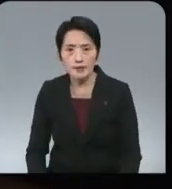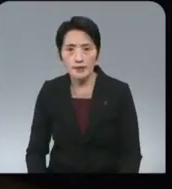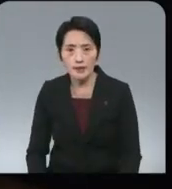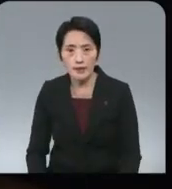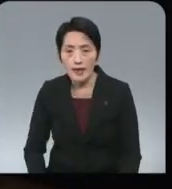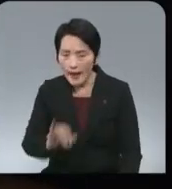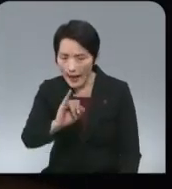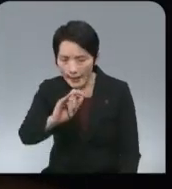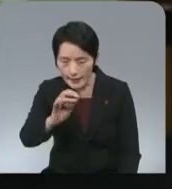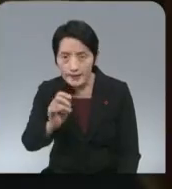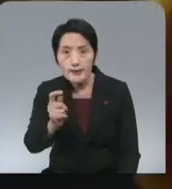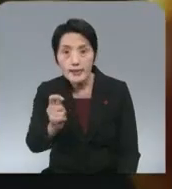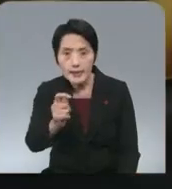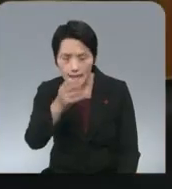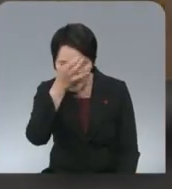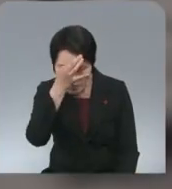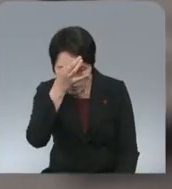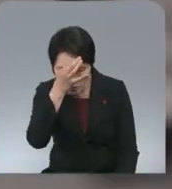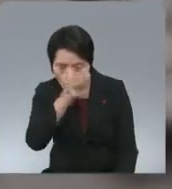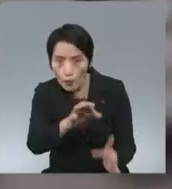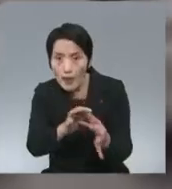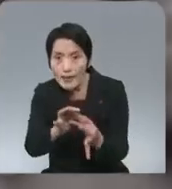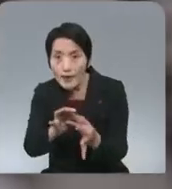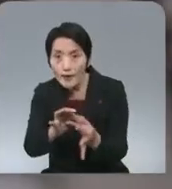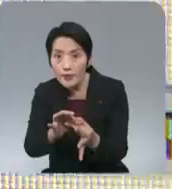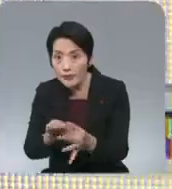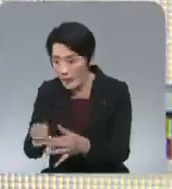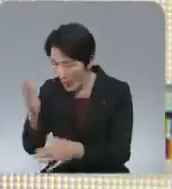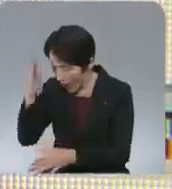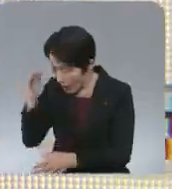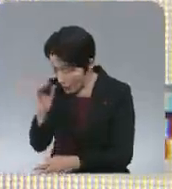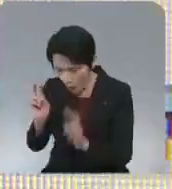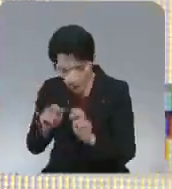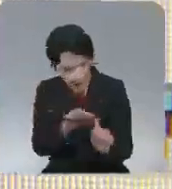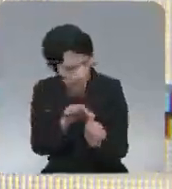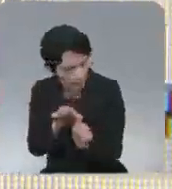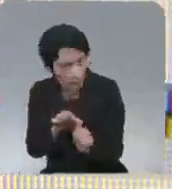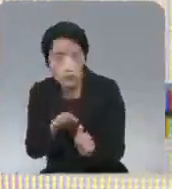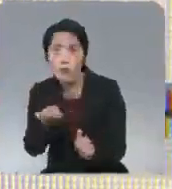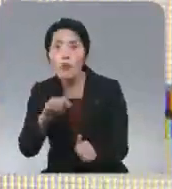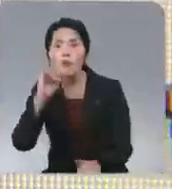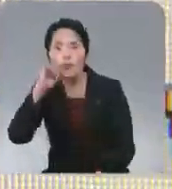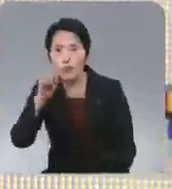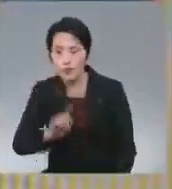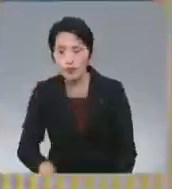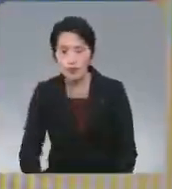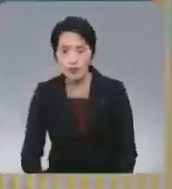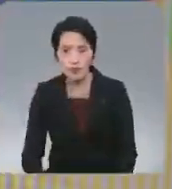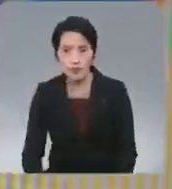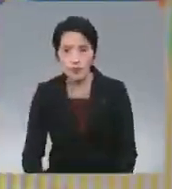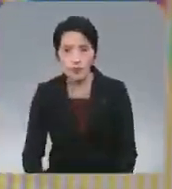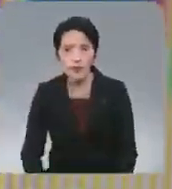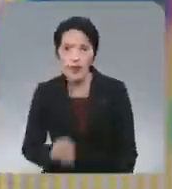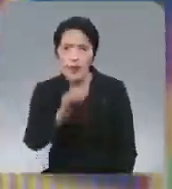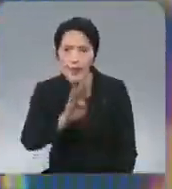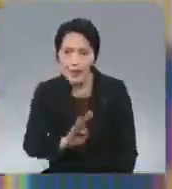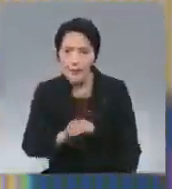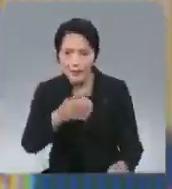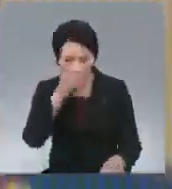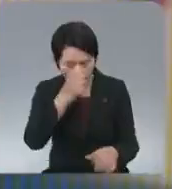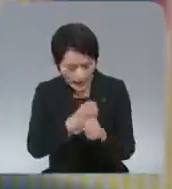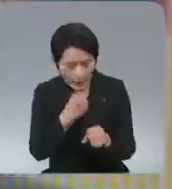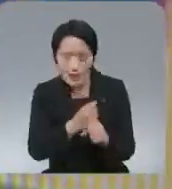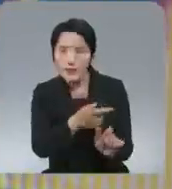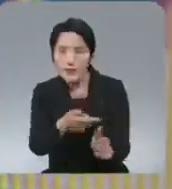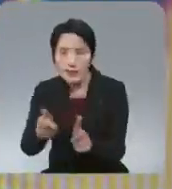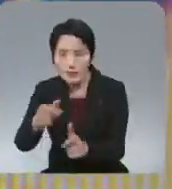según informan estas personas falsifican su carnet de identidad o presentan cuentas de extranjeros para incorporarse a un trabajo o un proyecto